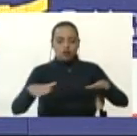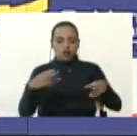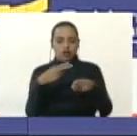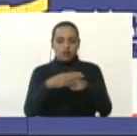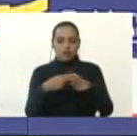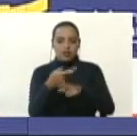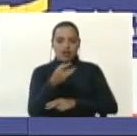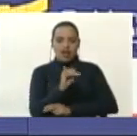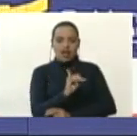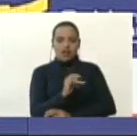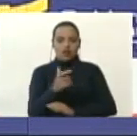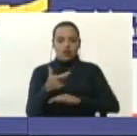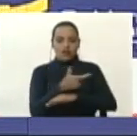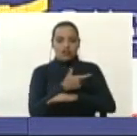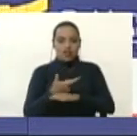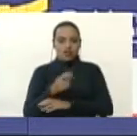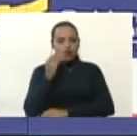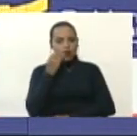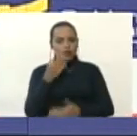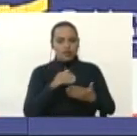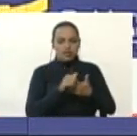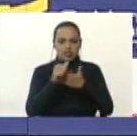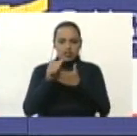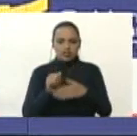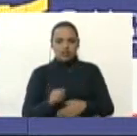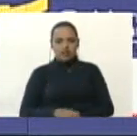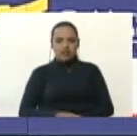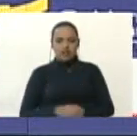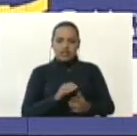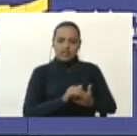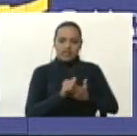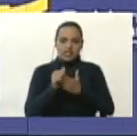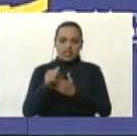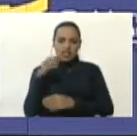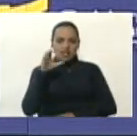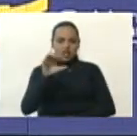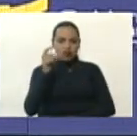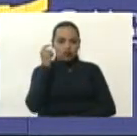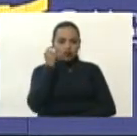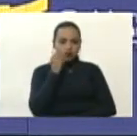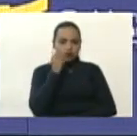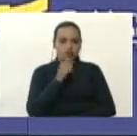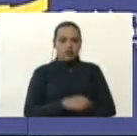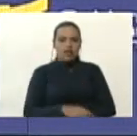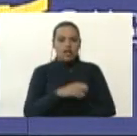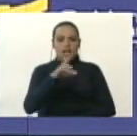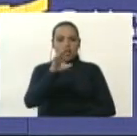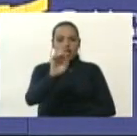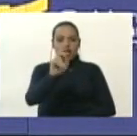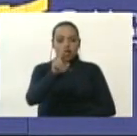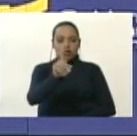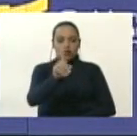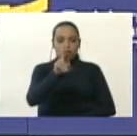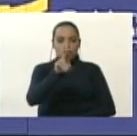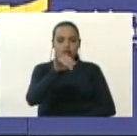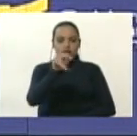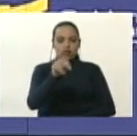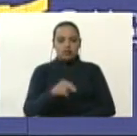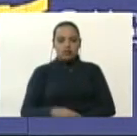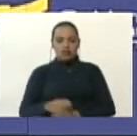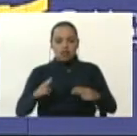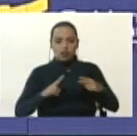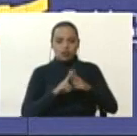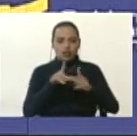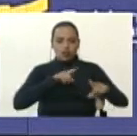el gobernador, otro joven líder, líder del estado Sucre, Edwin Rojas. Se encuentra con la